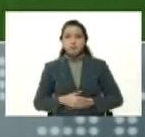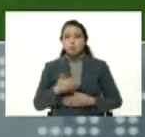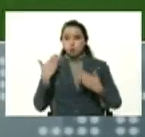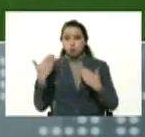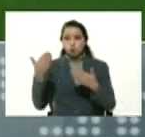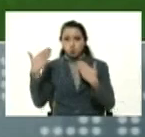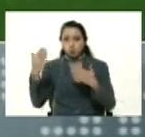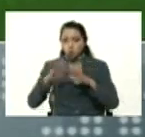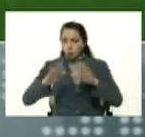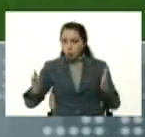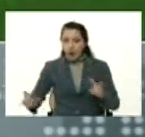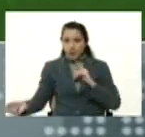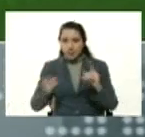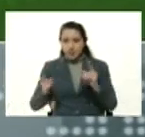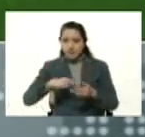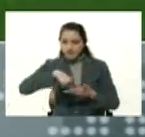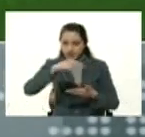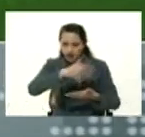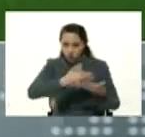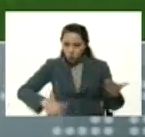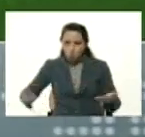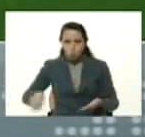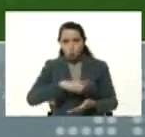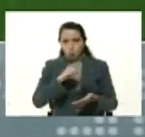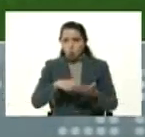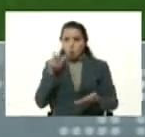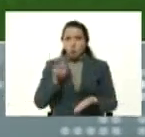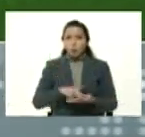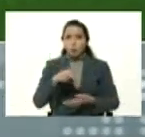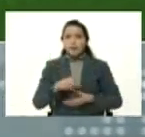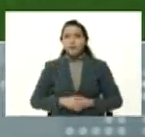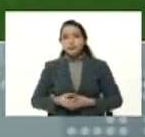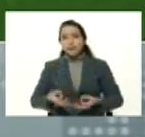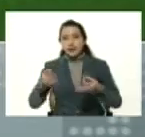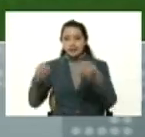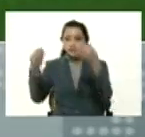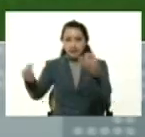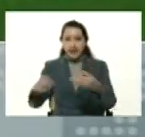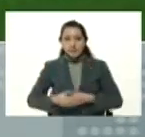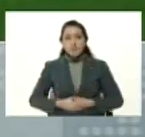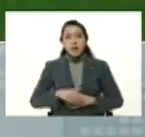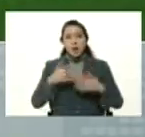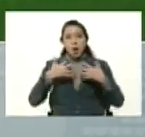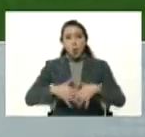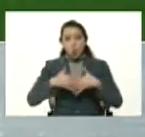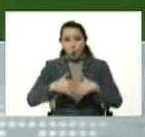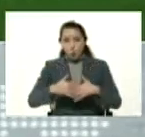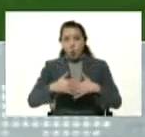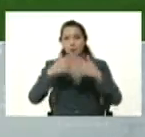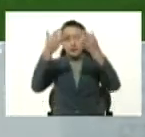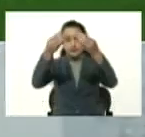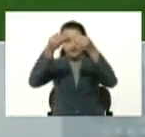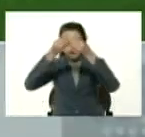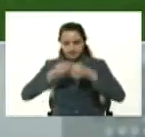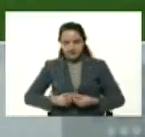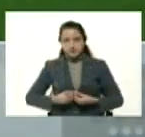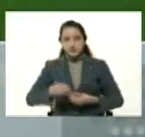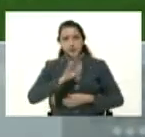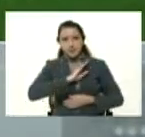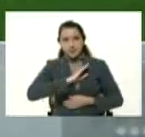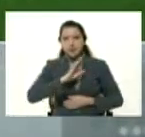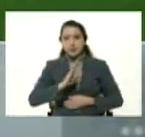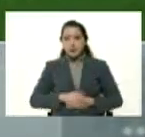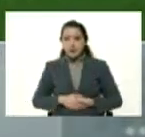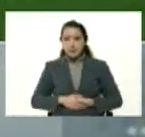solicita a la mesa de diálogo, se firme un documento donde se le regrese la dirección de monómero a su empresa